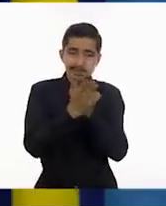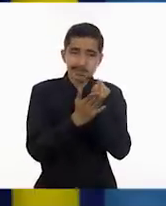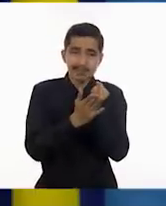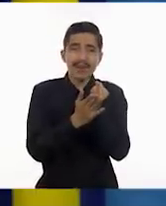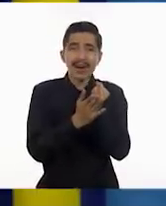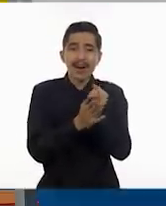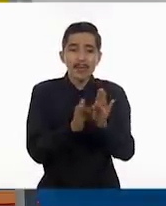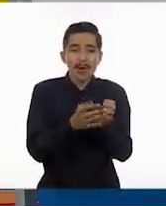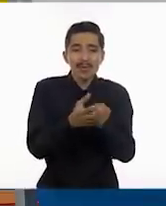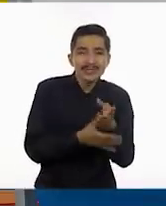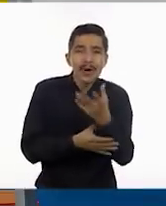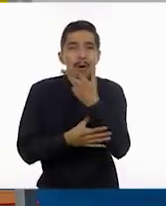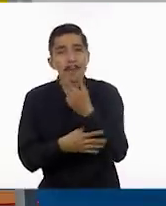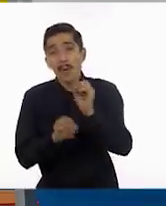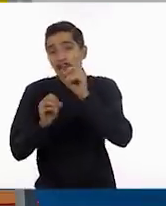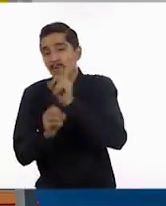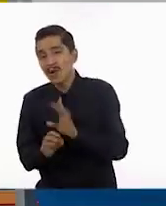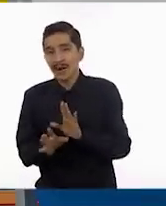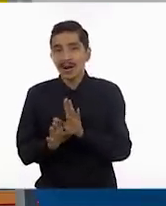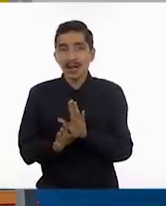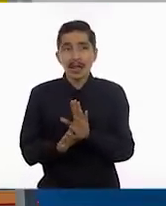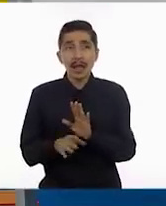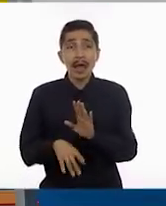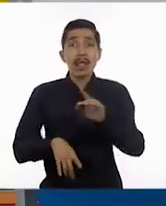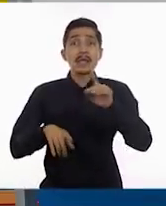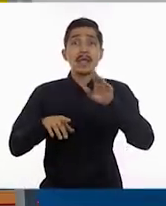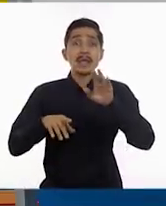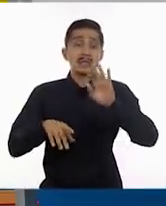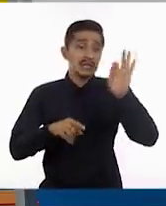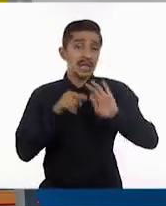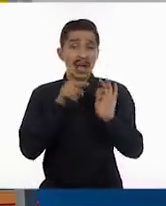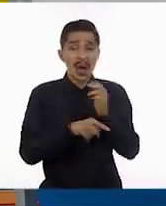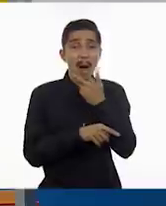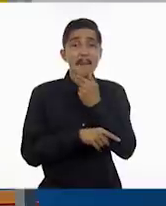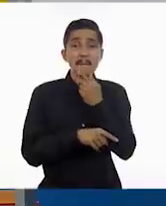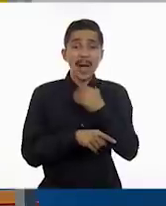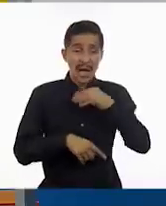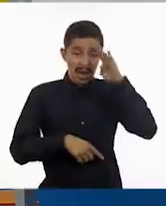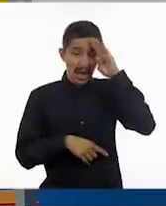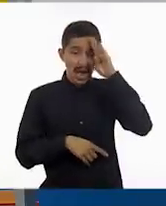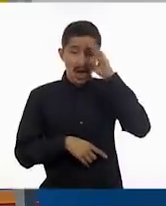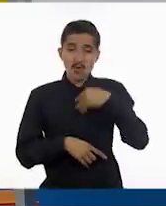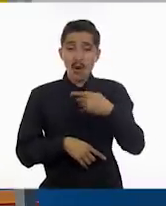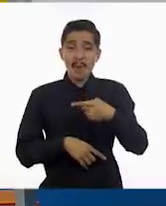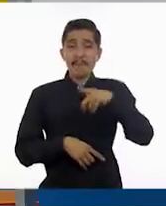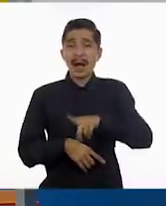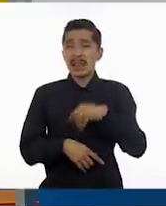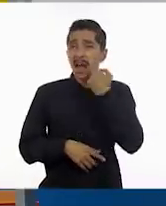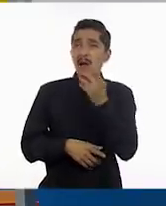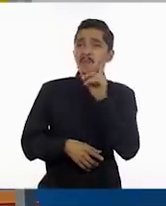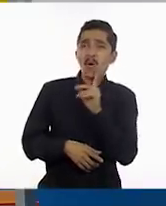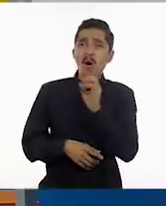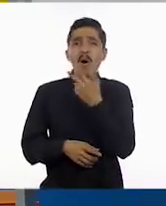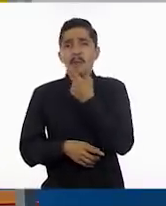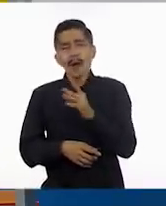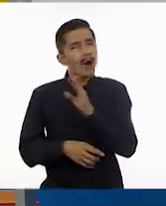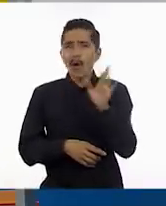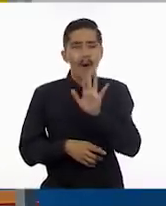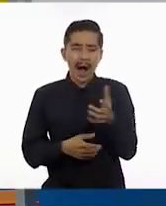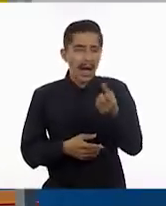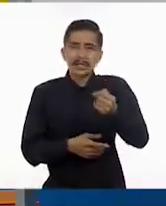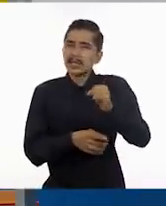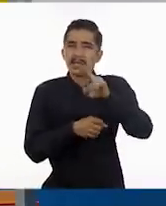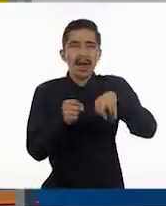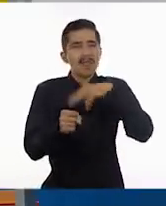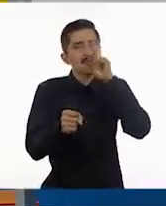ser. Digamos que tanto así como que el hombre de manera consciente lo decida, no. Pero bueno, sí sucede, porque es un proceso